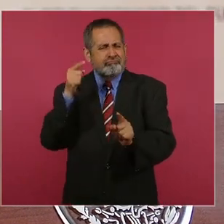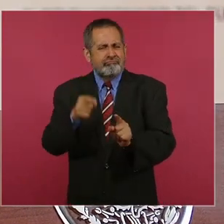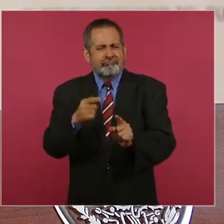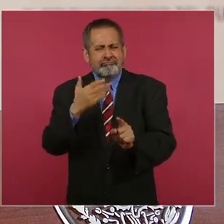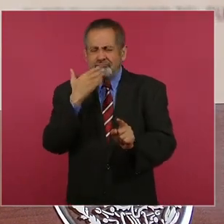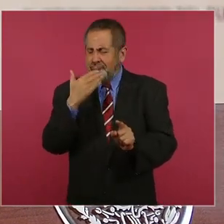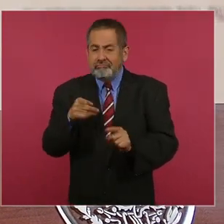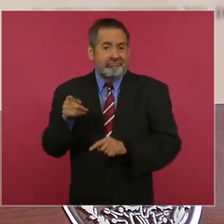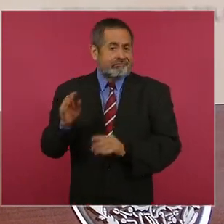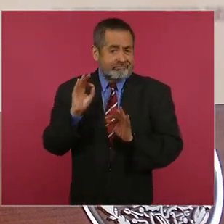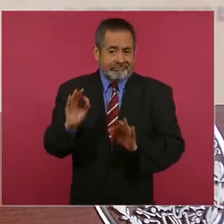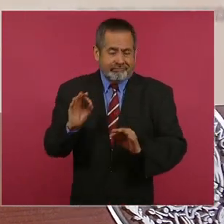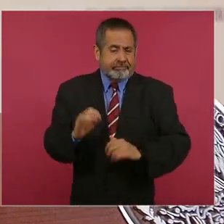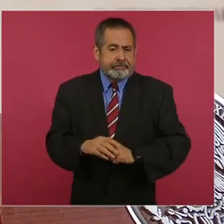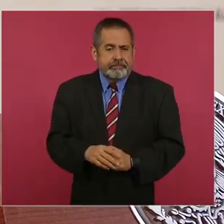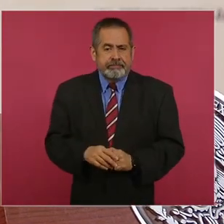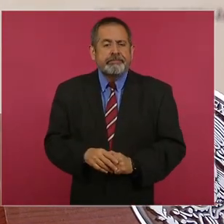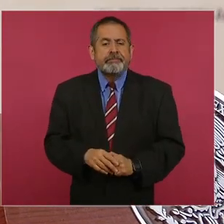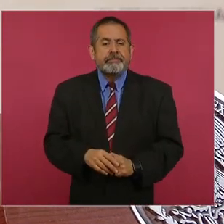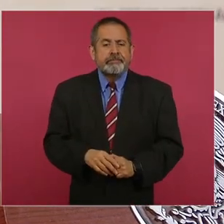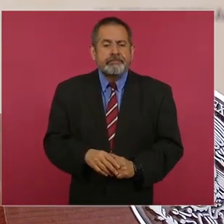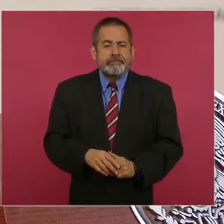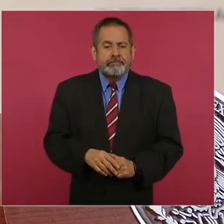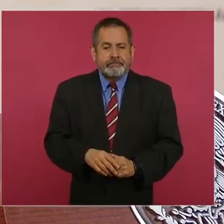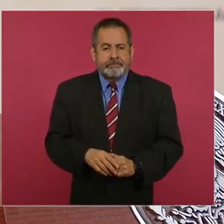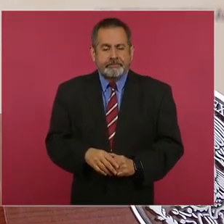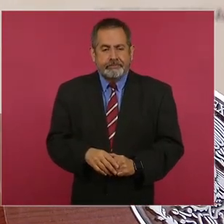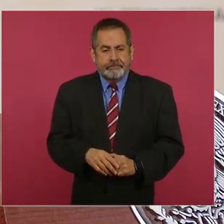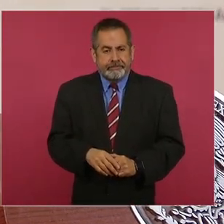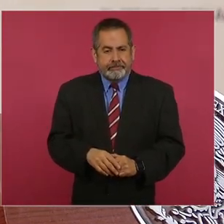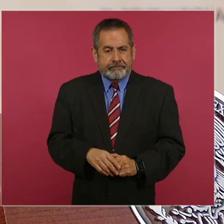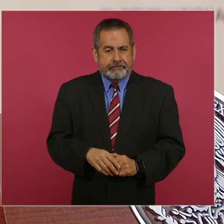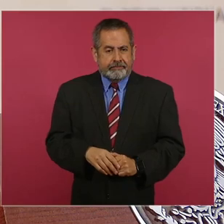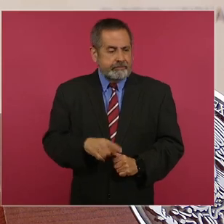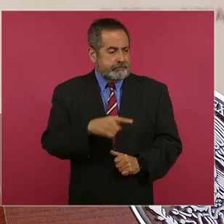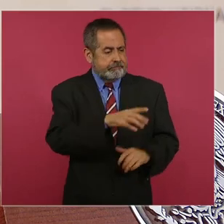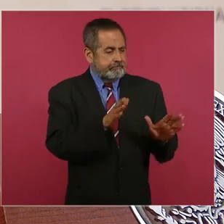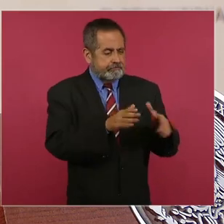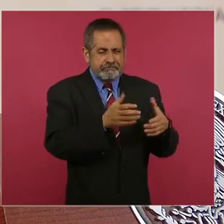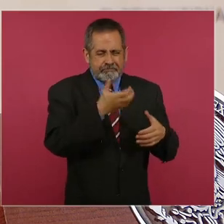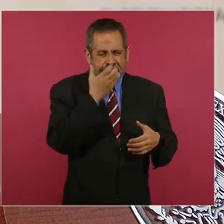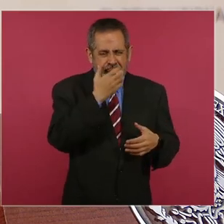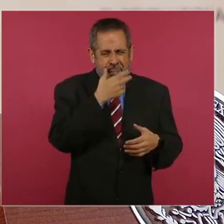un conservador